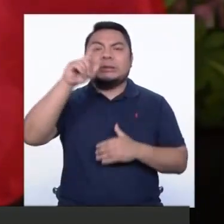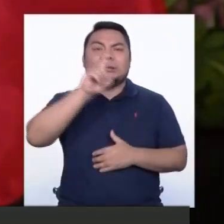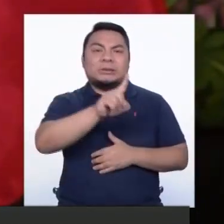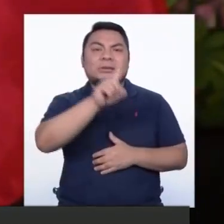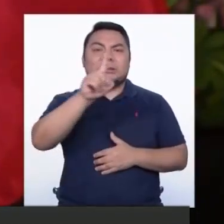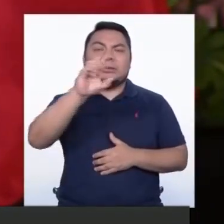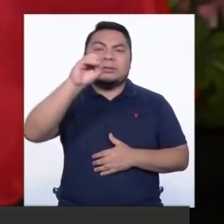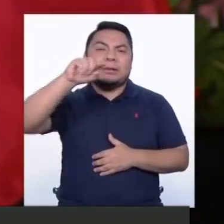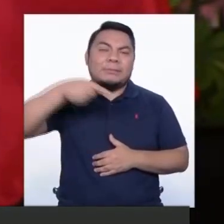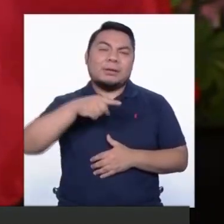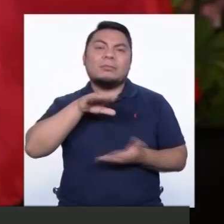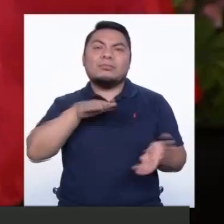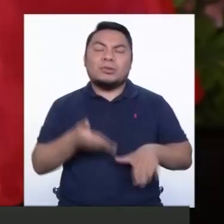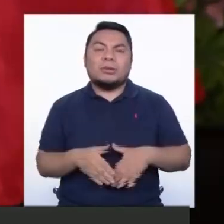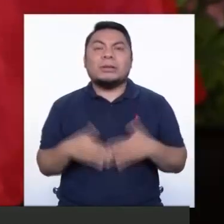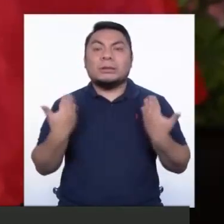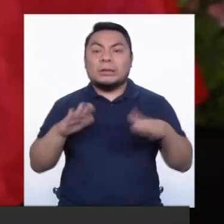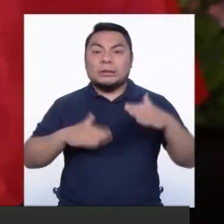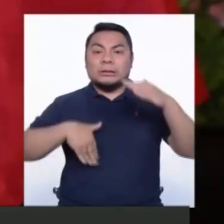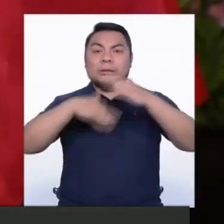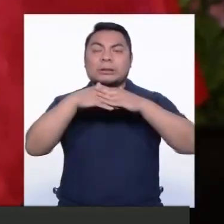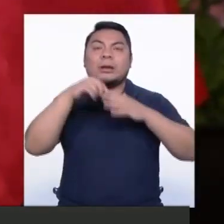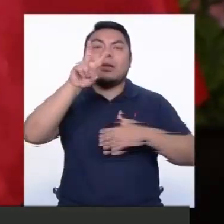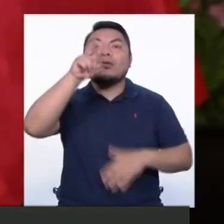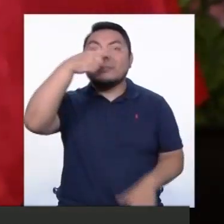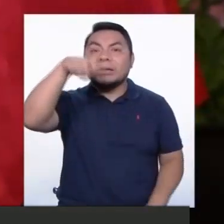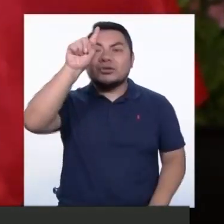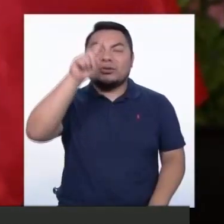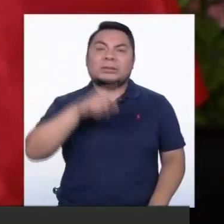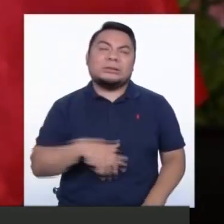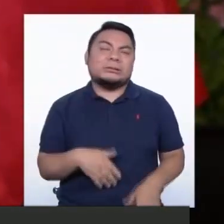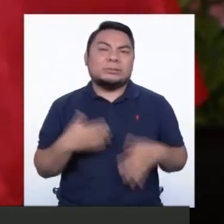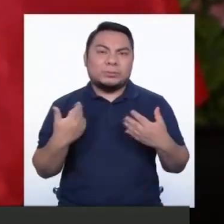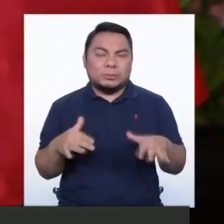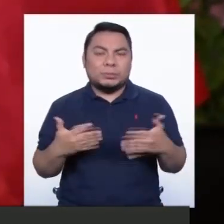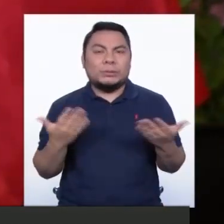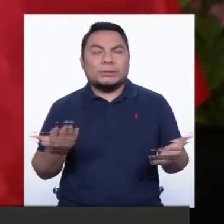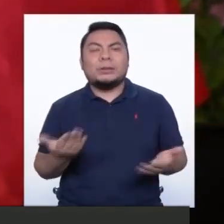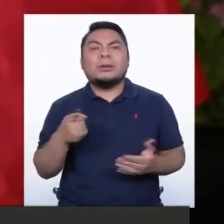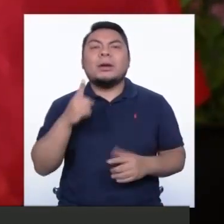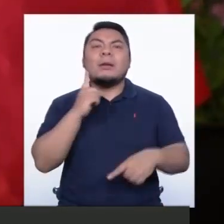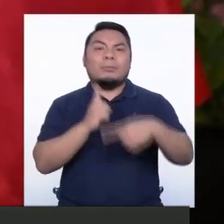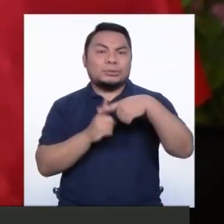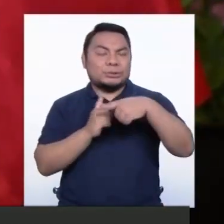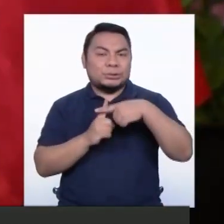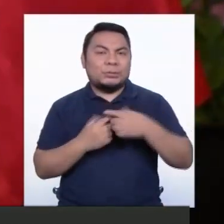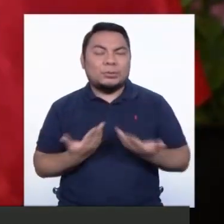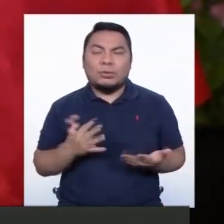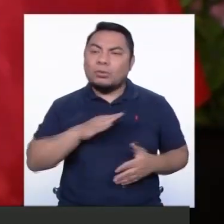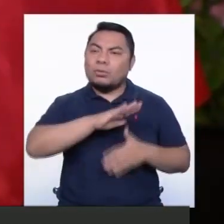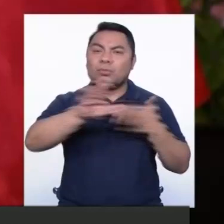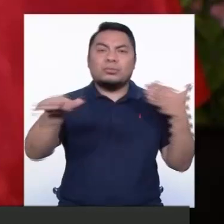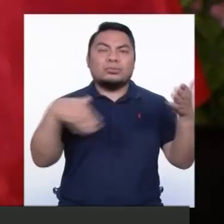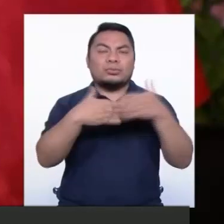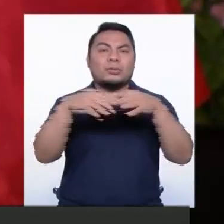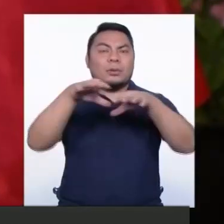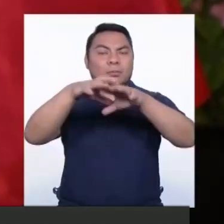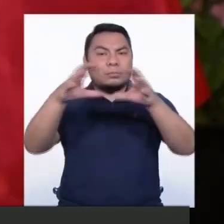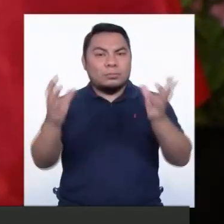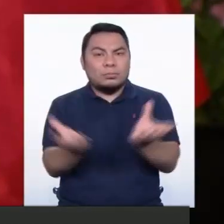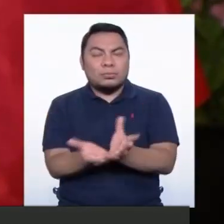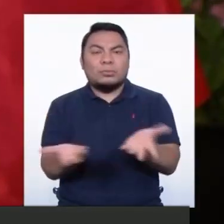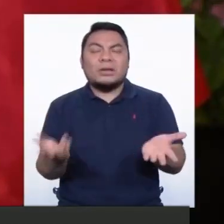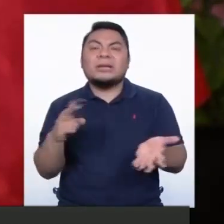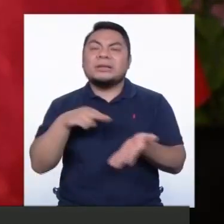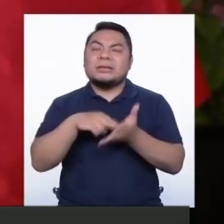110.000 muertes, ya está por llegar los 2 millones de casos positivos en todo el mundo. Es